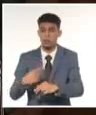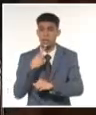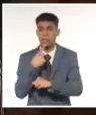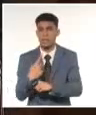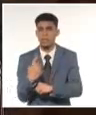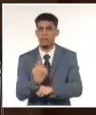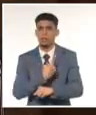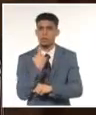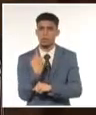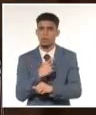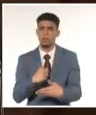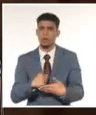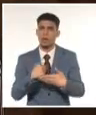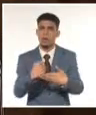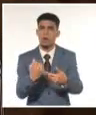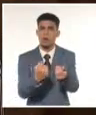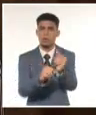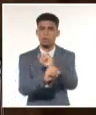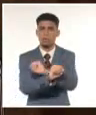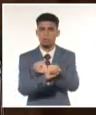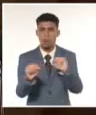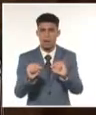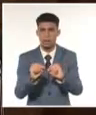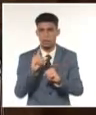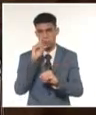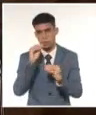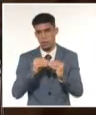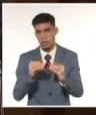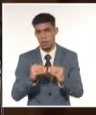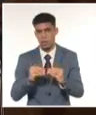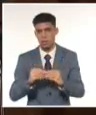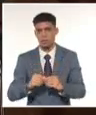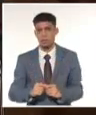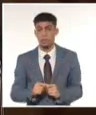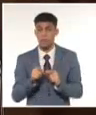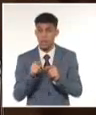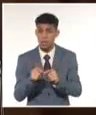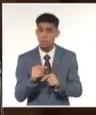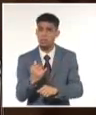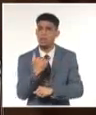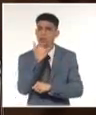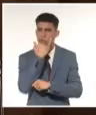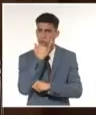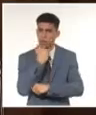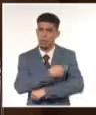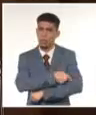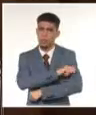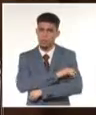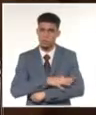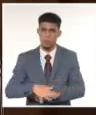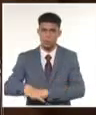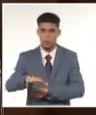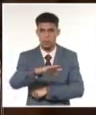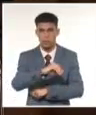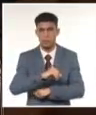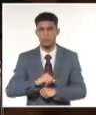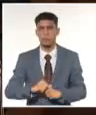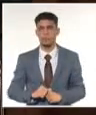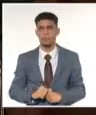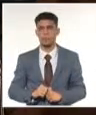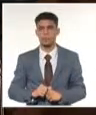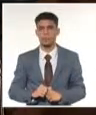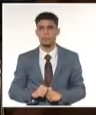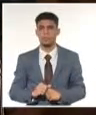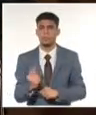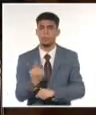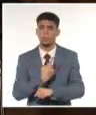de países supuestamente patrocinadores del terrorismo que causan un terrible daño a todo el pueblo. Conscientes de